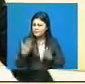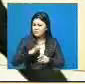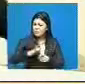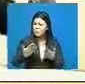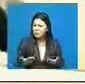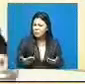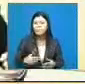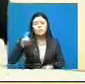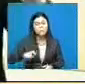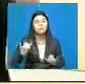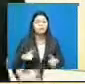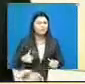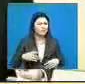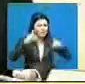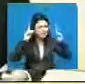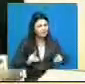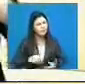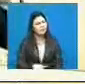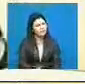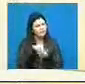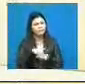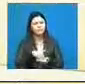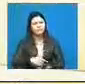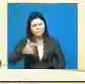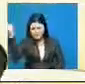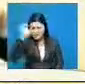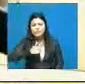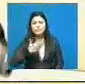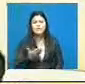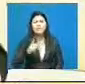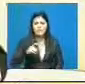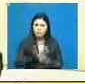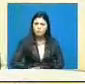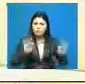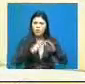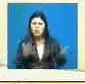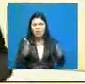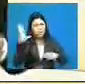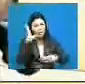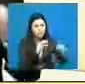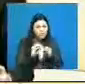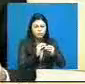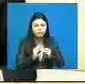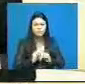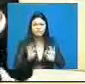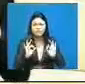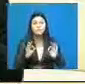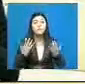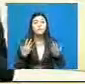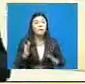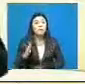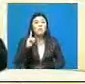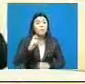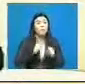se ha requerido decisión, firmeza, sensatez, ecuanimidad. Desde hace